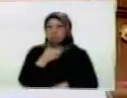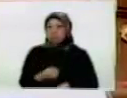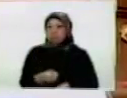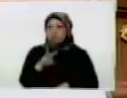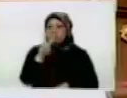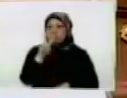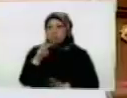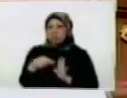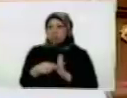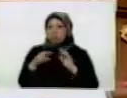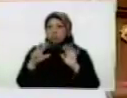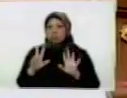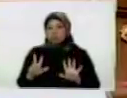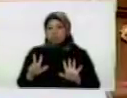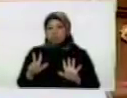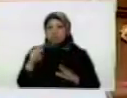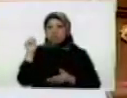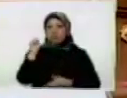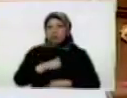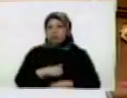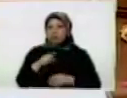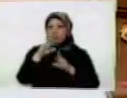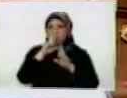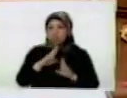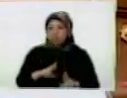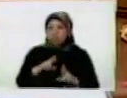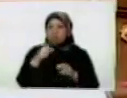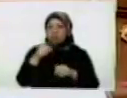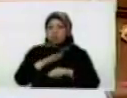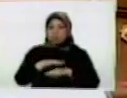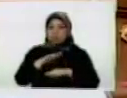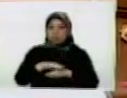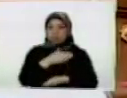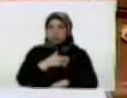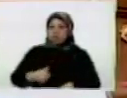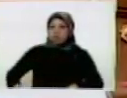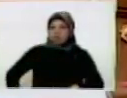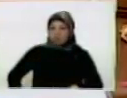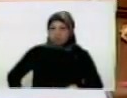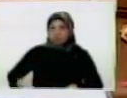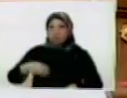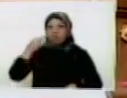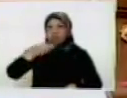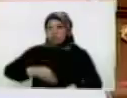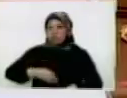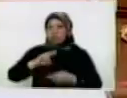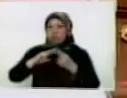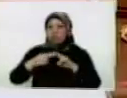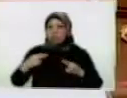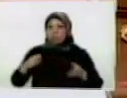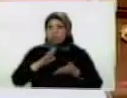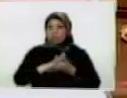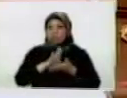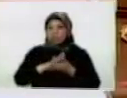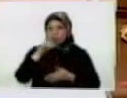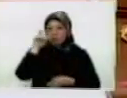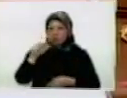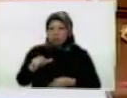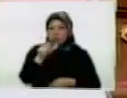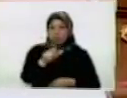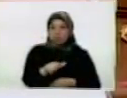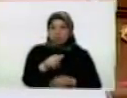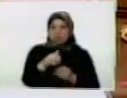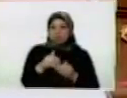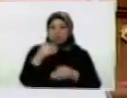de 2018, aprobado resultó ser la solicitud del presidente de la Comisión para la Verdad, la Justicia, la Paz y la Tranquilidad Pública, donde solicitó la extensión